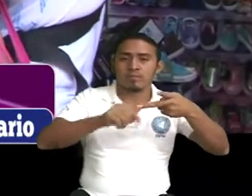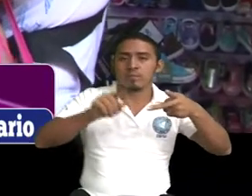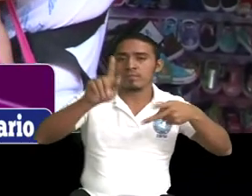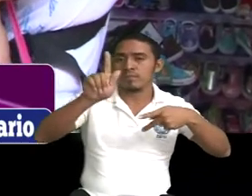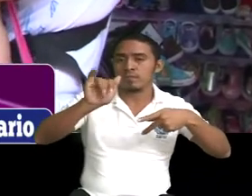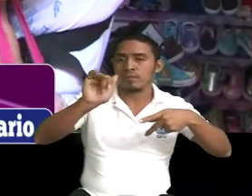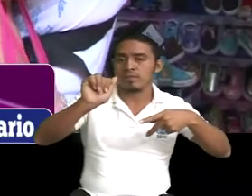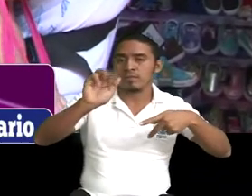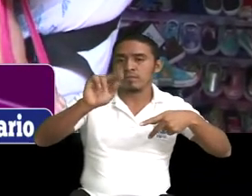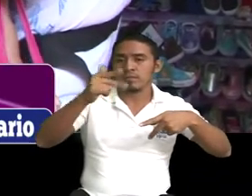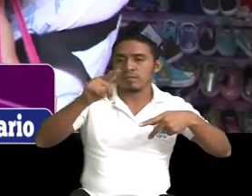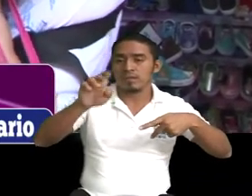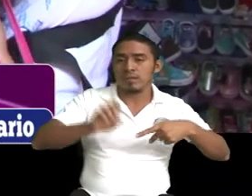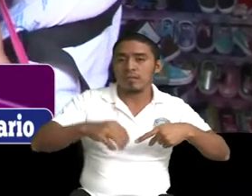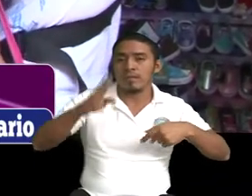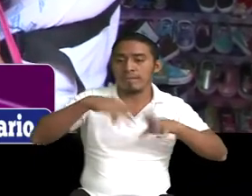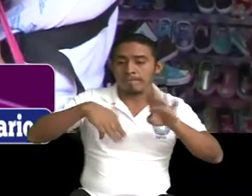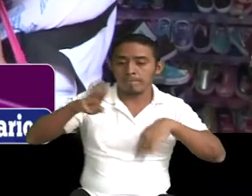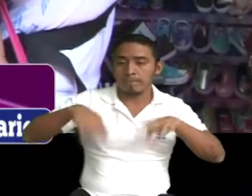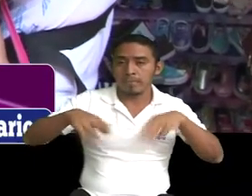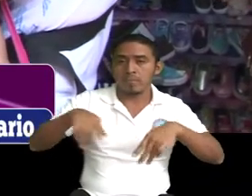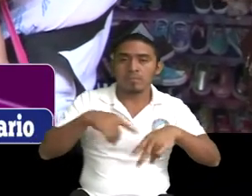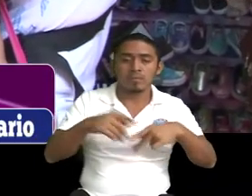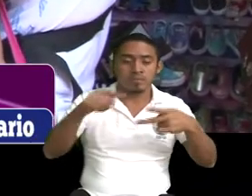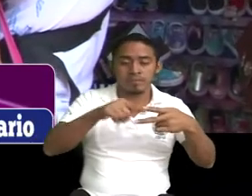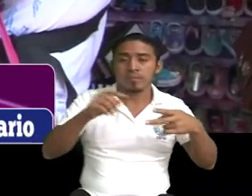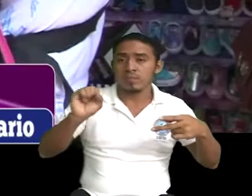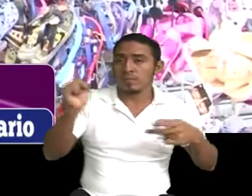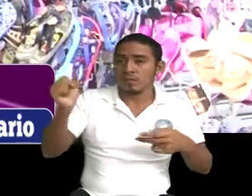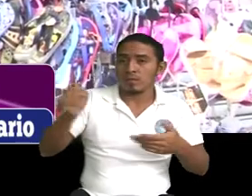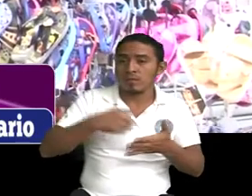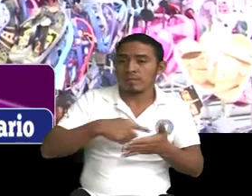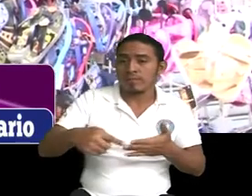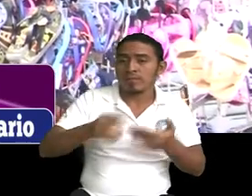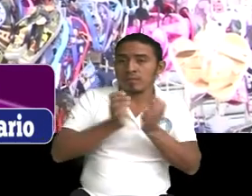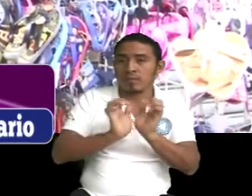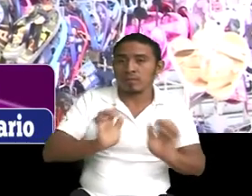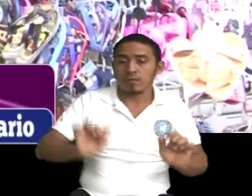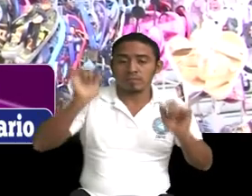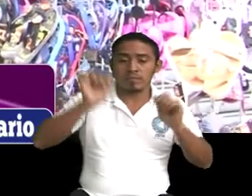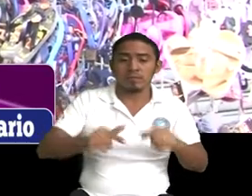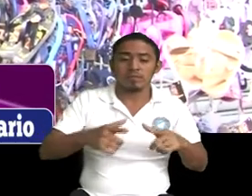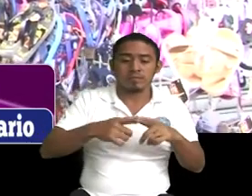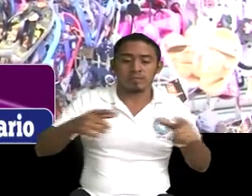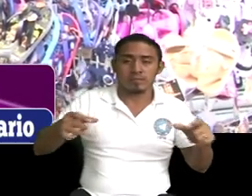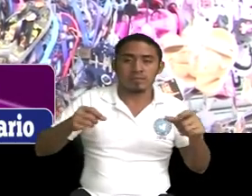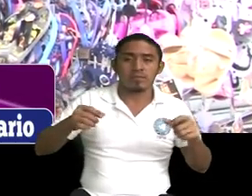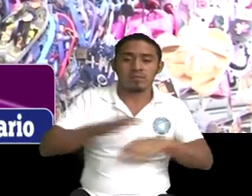de conmemoración del niño, la Semana del Niño, va a cerrar en Managua con